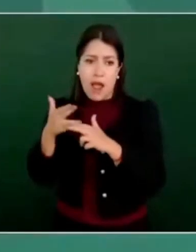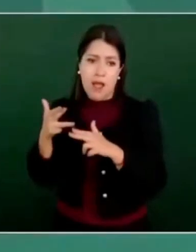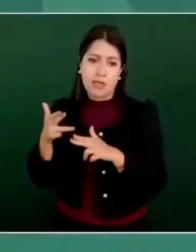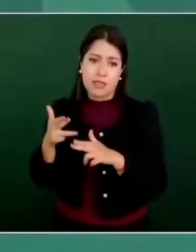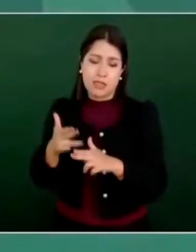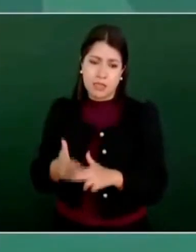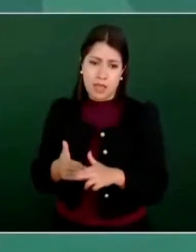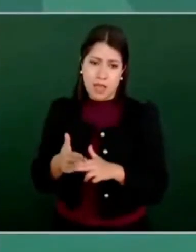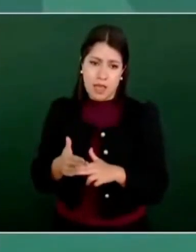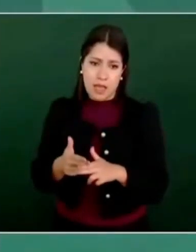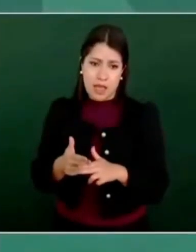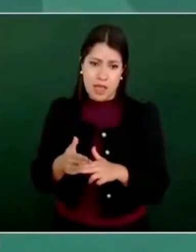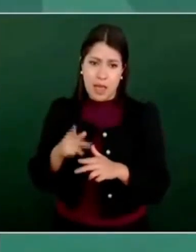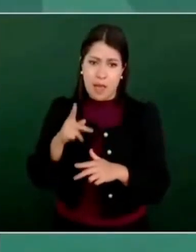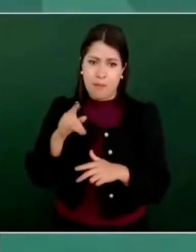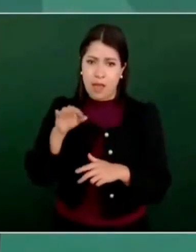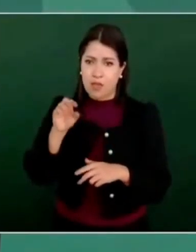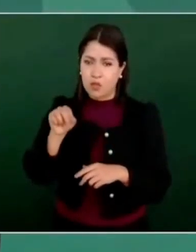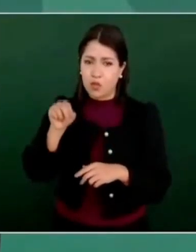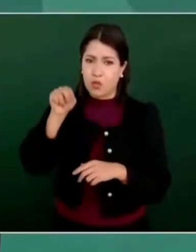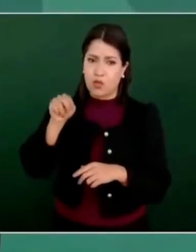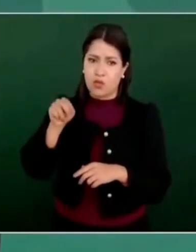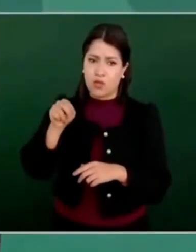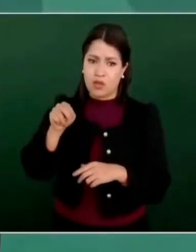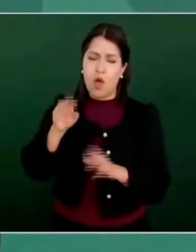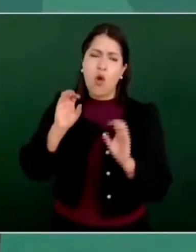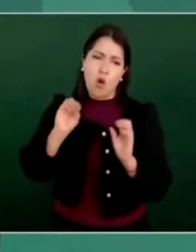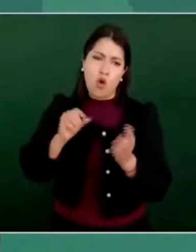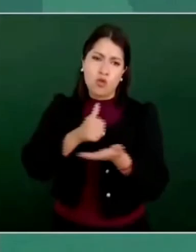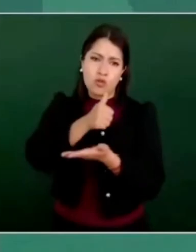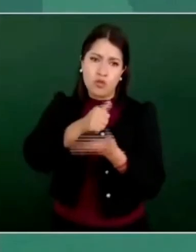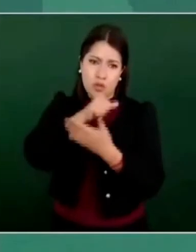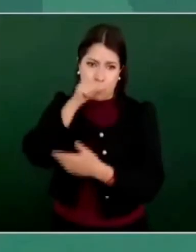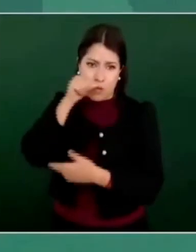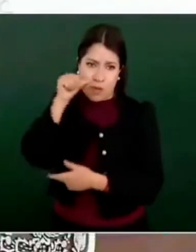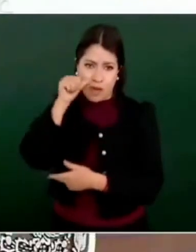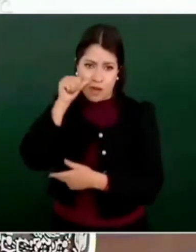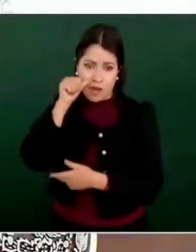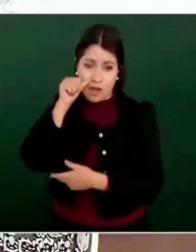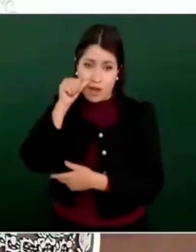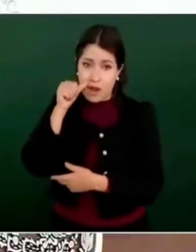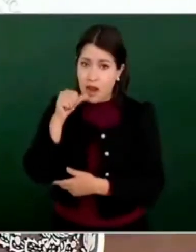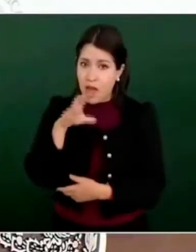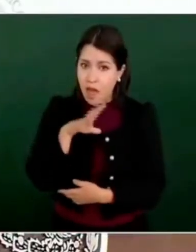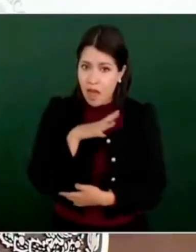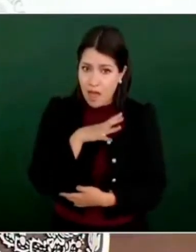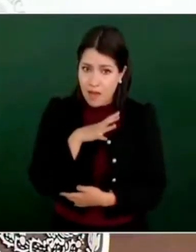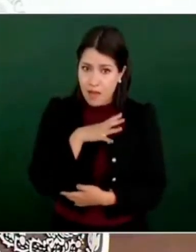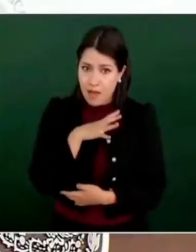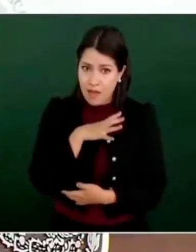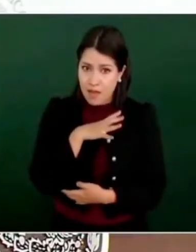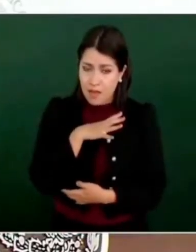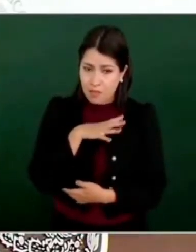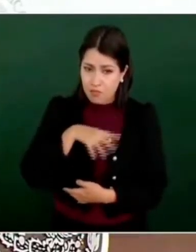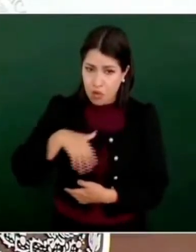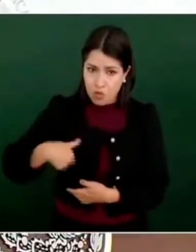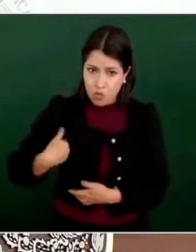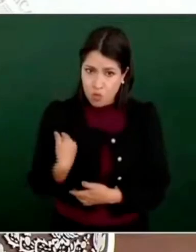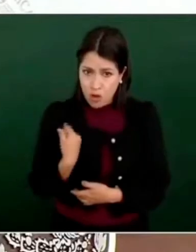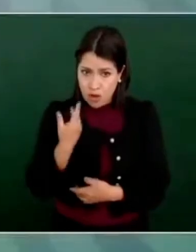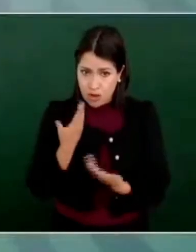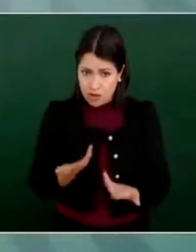en Paso del Norte, hoy Ciudad Juárez, llevaba consigo a la